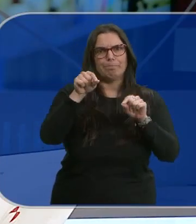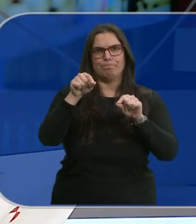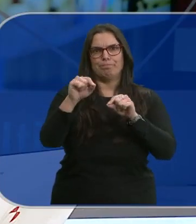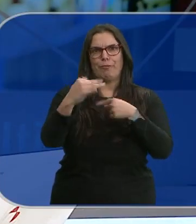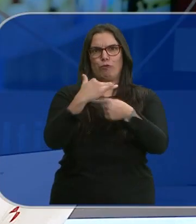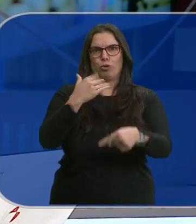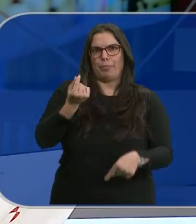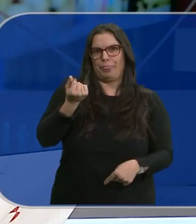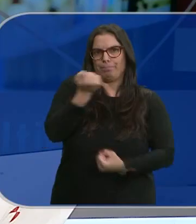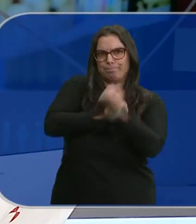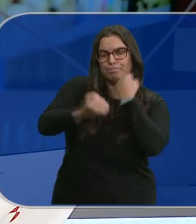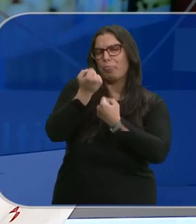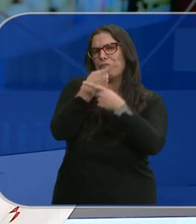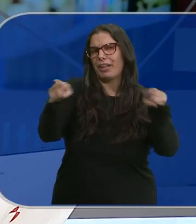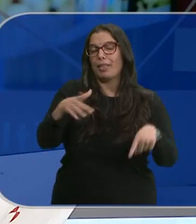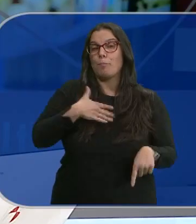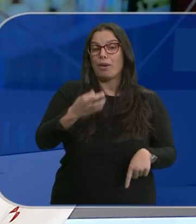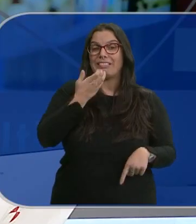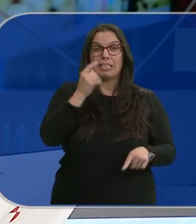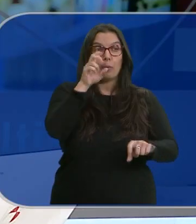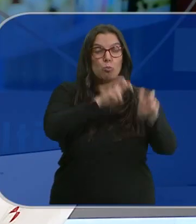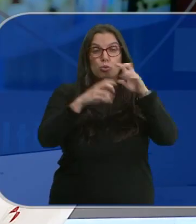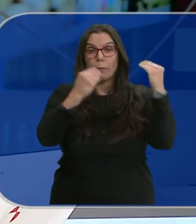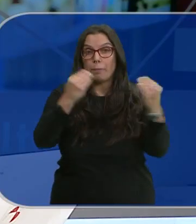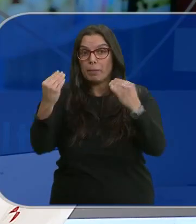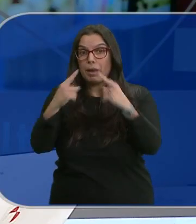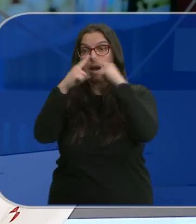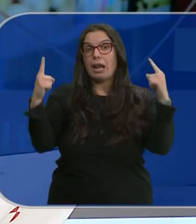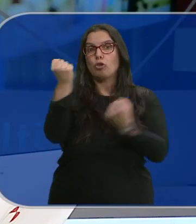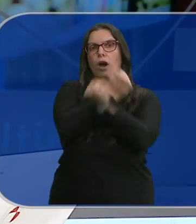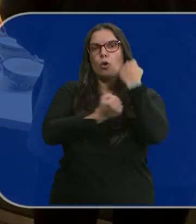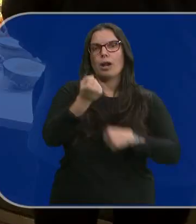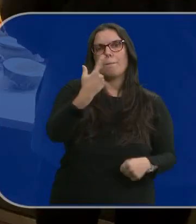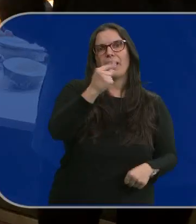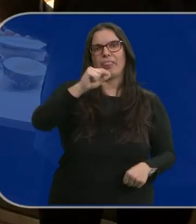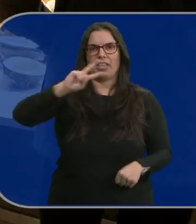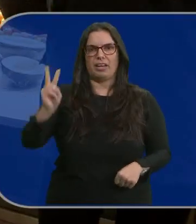La diferencia, para que se hagan una idea, puede superar los 1.100 euros al año.